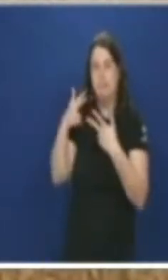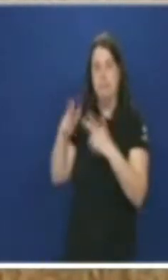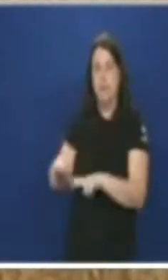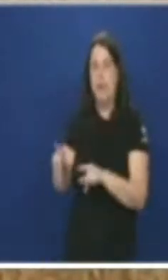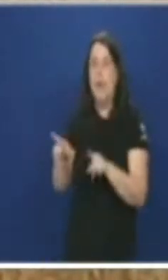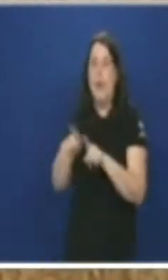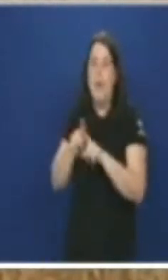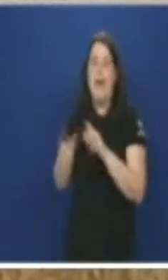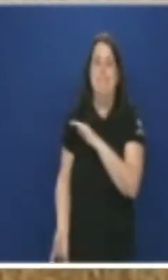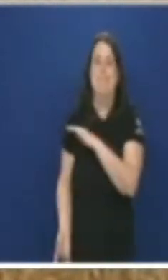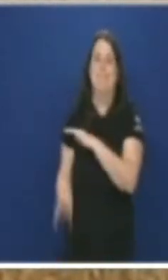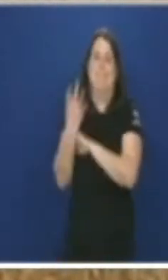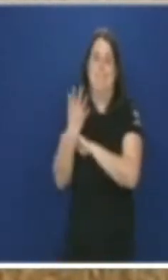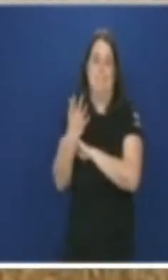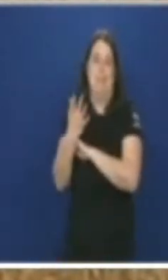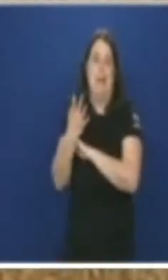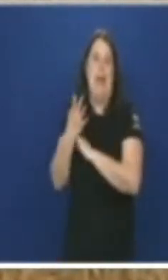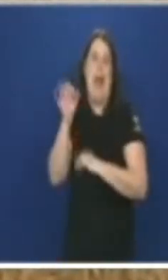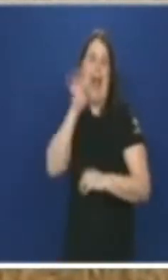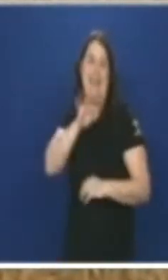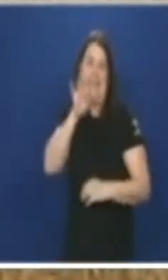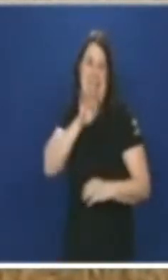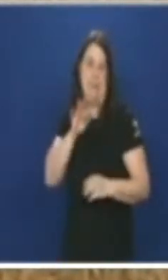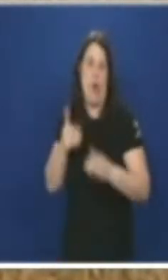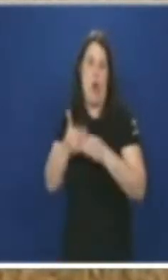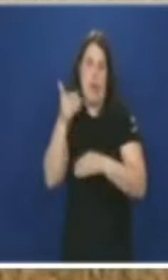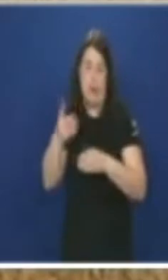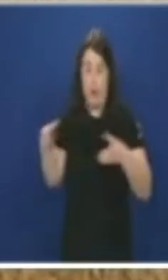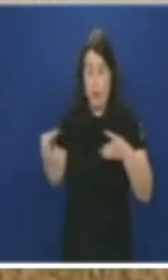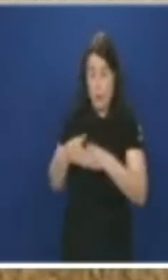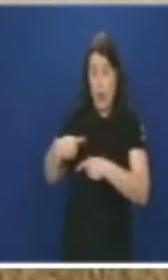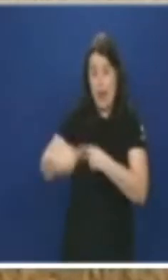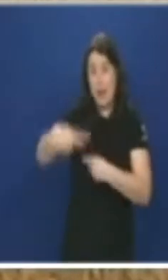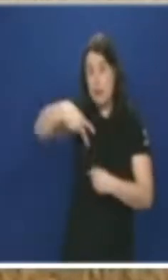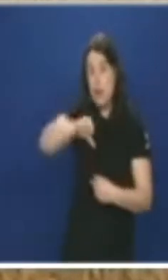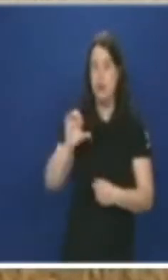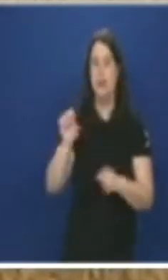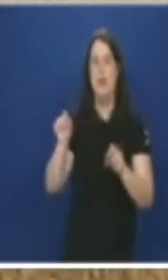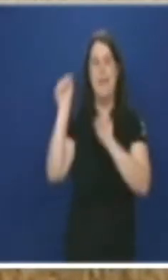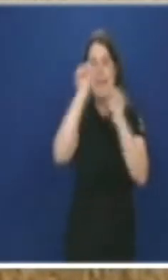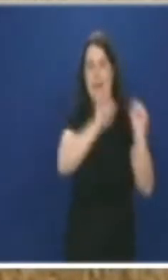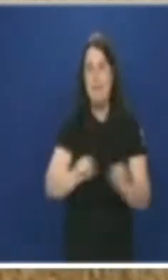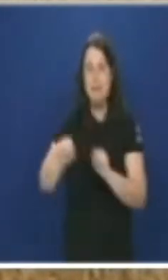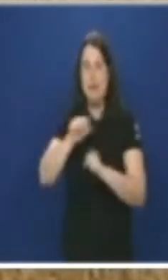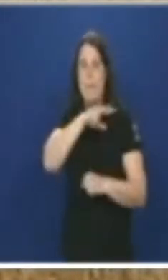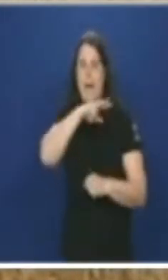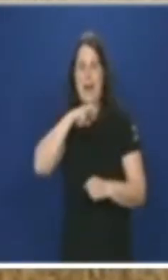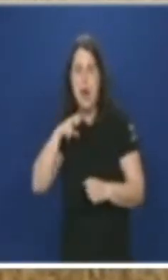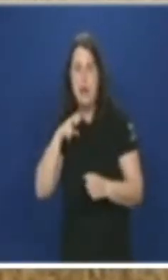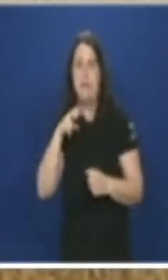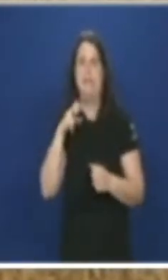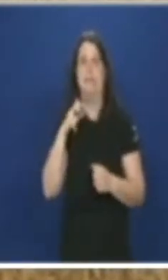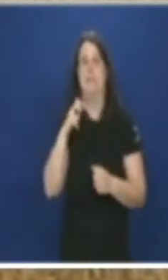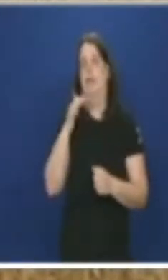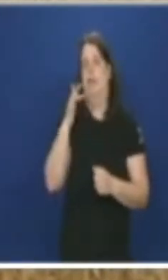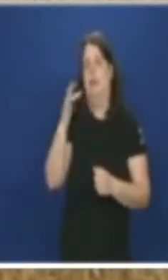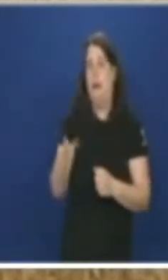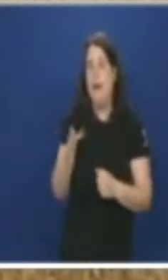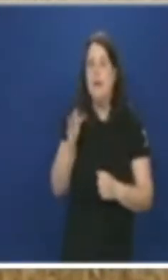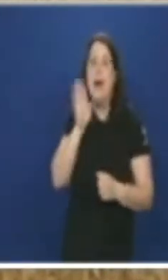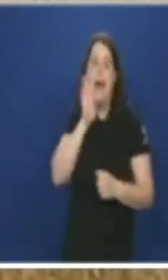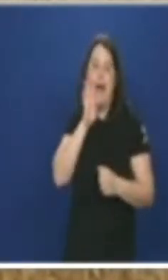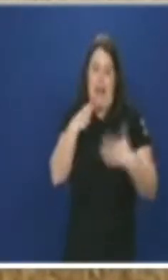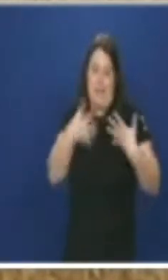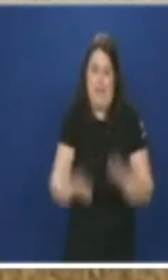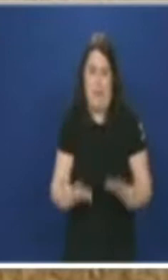pais do galeguismo contemporáneo. A xeración nos defendeu uns valores e principios vixentes no momento que nos toca